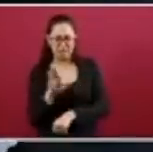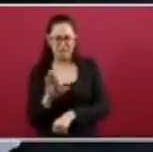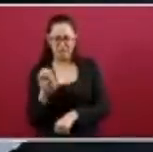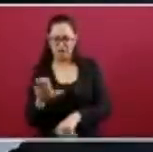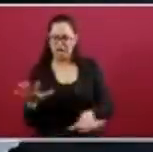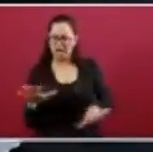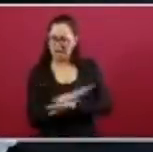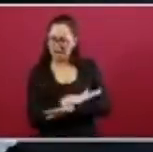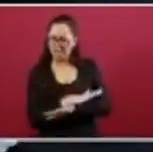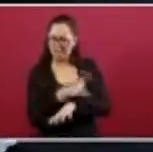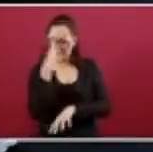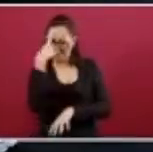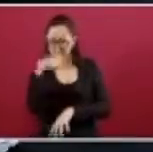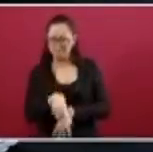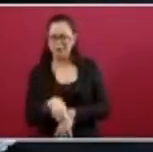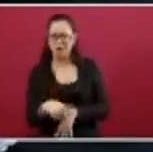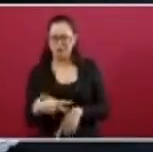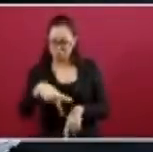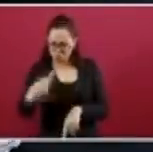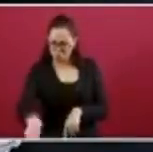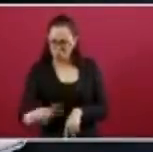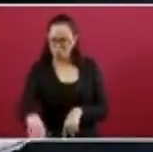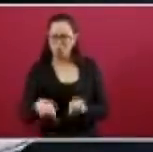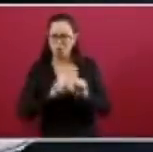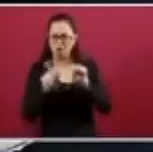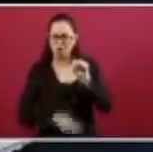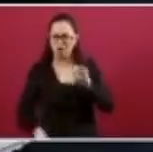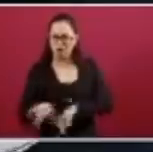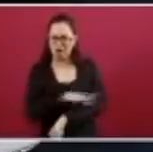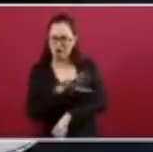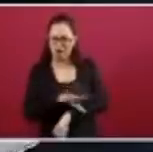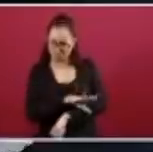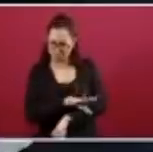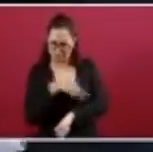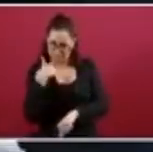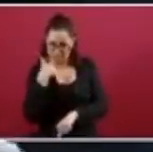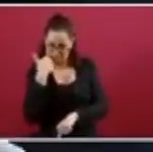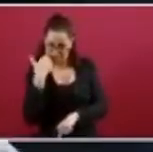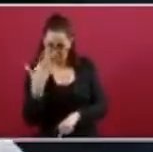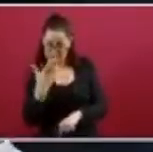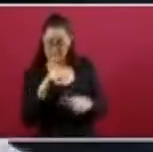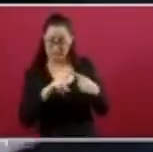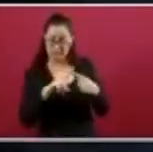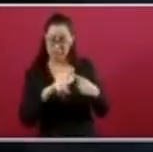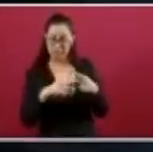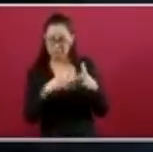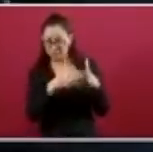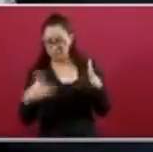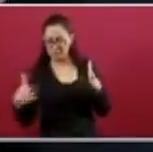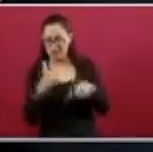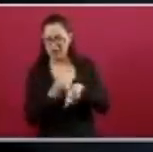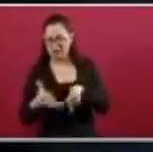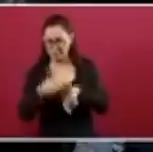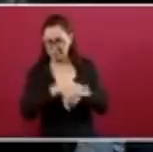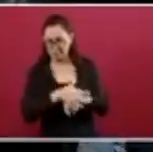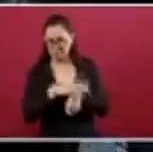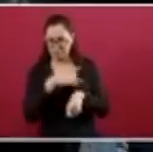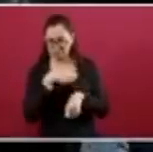el carácter público de la prestación de energía eléctrica en su administración?